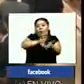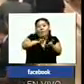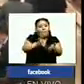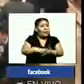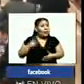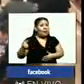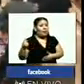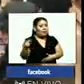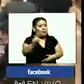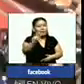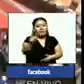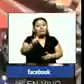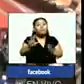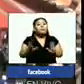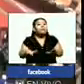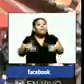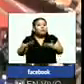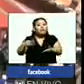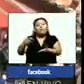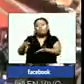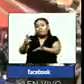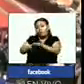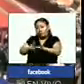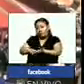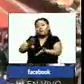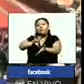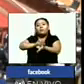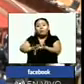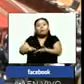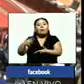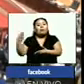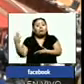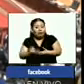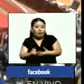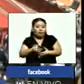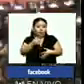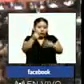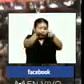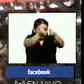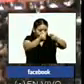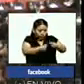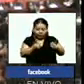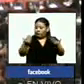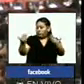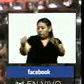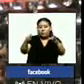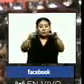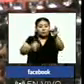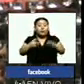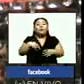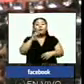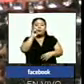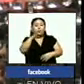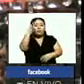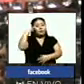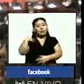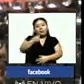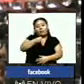de inmediato ya que la adquisición de los implementos debe someterse a licitación tatiana funes noticiero